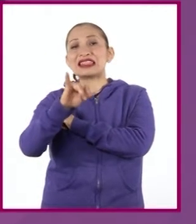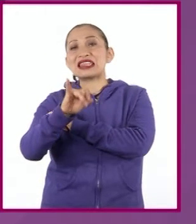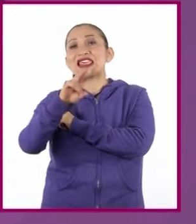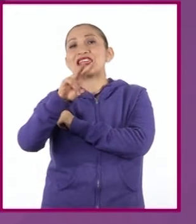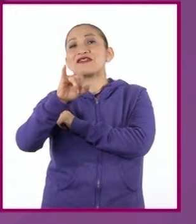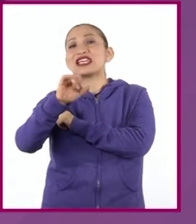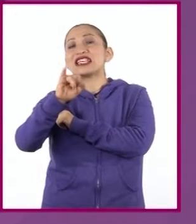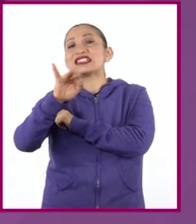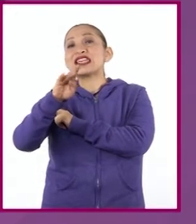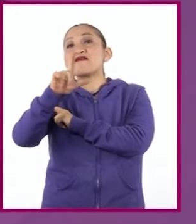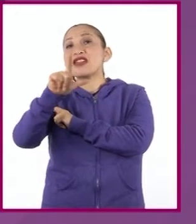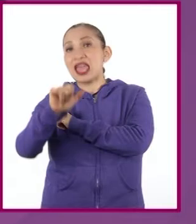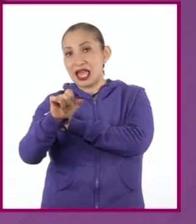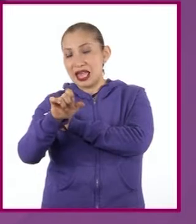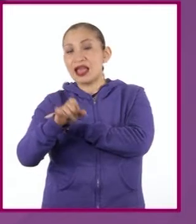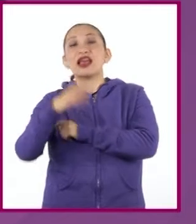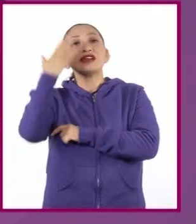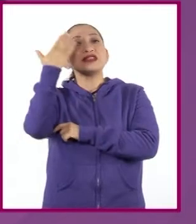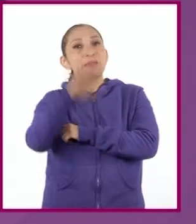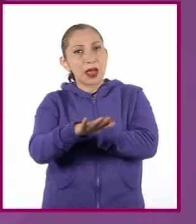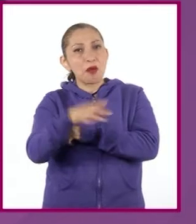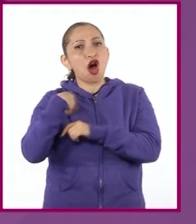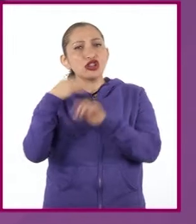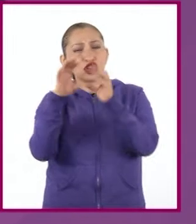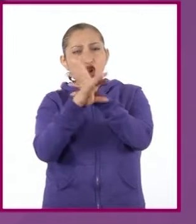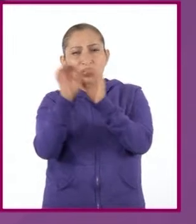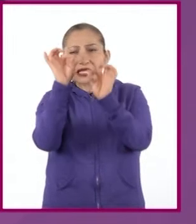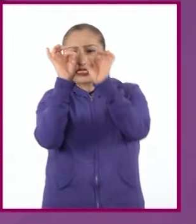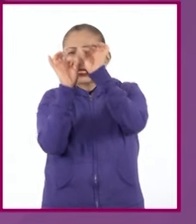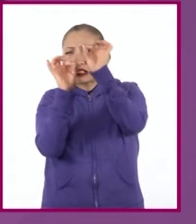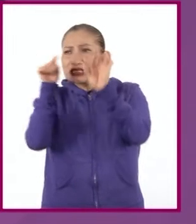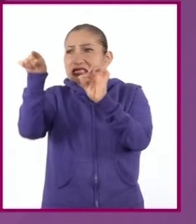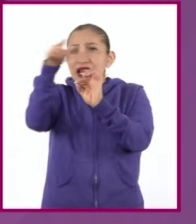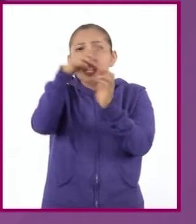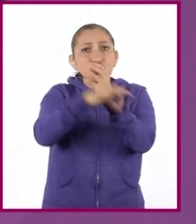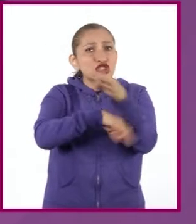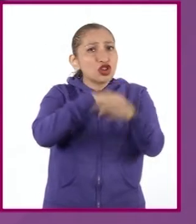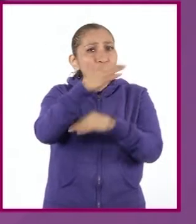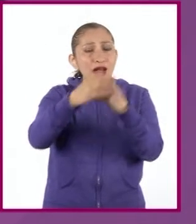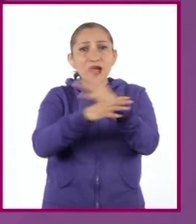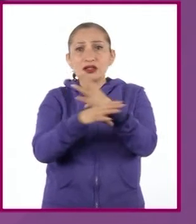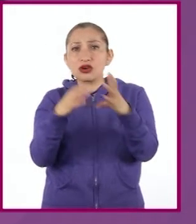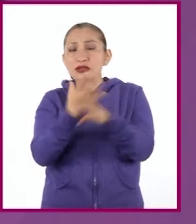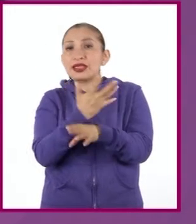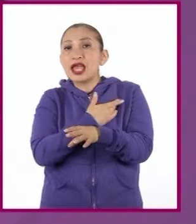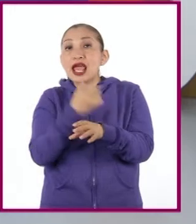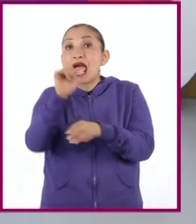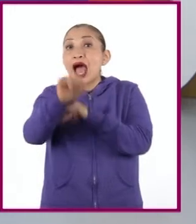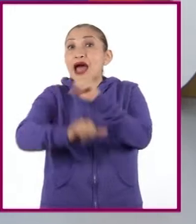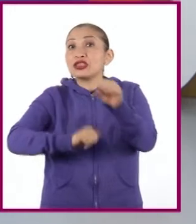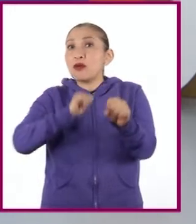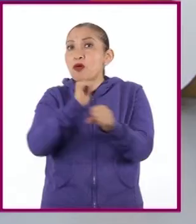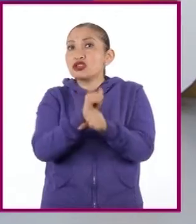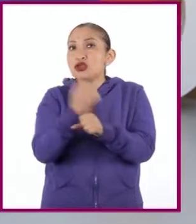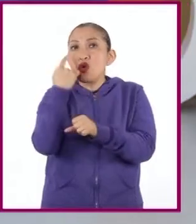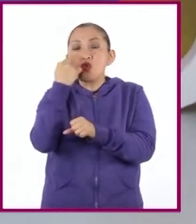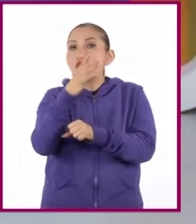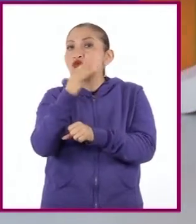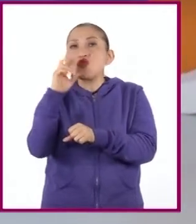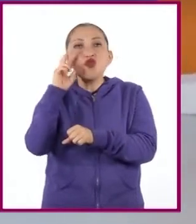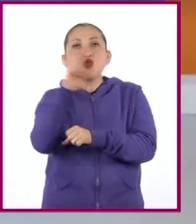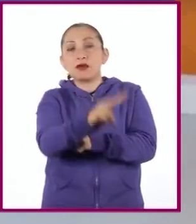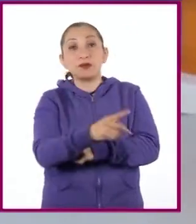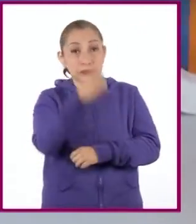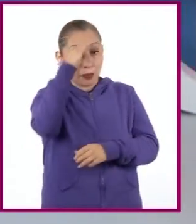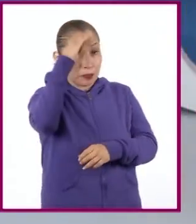que todo está formado por átomos, partículas muy pequeñas que son imperceptibles al ojo humano. Pienso que los griegos